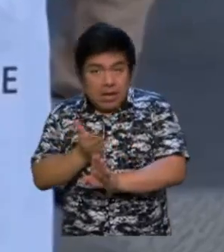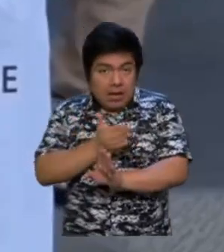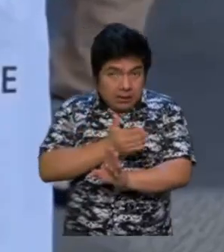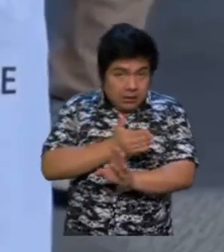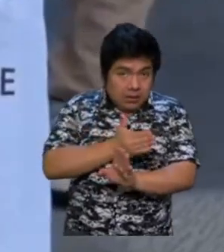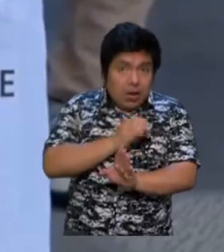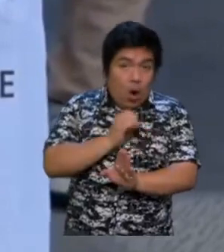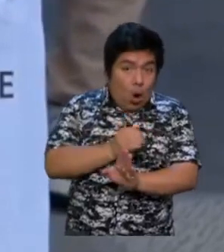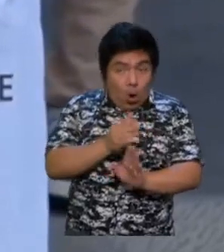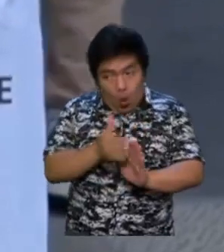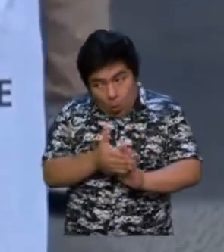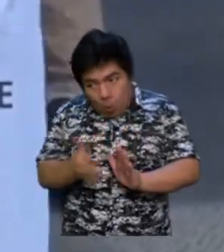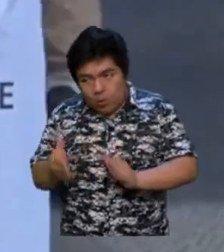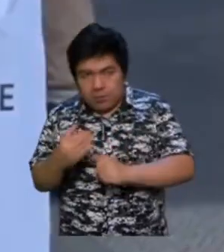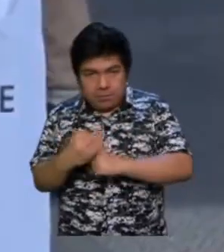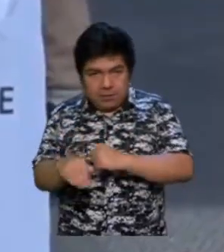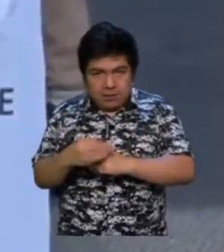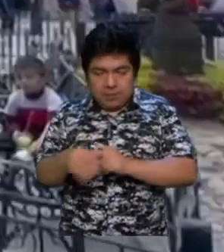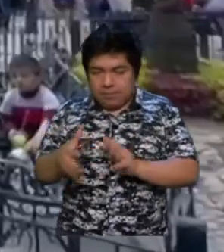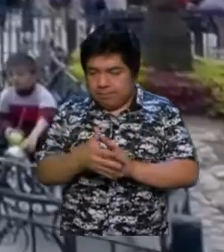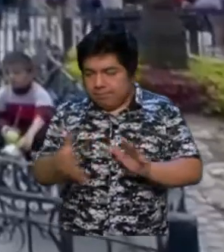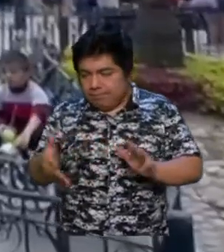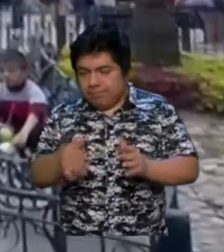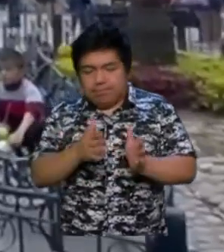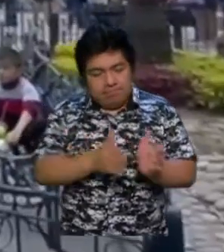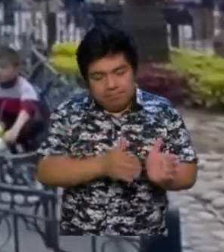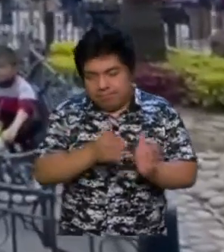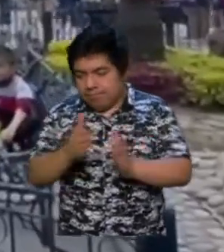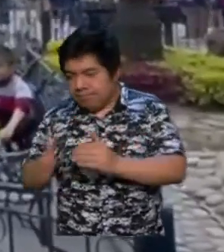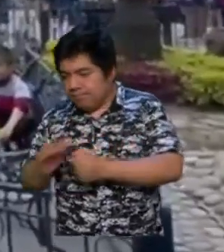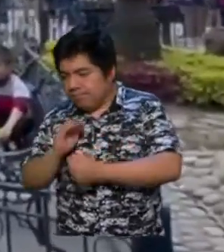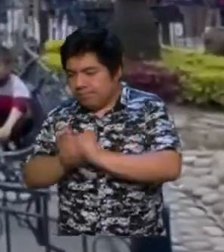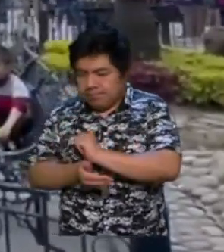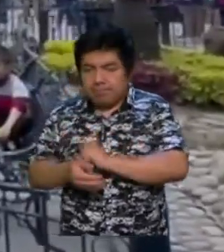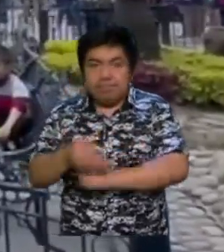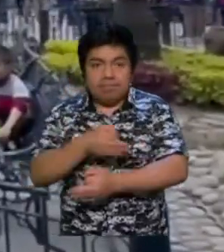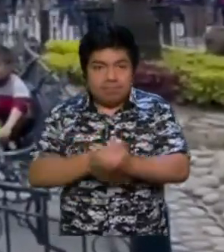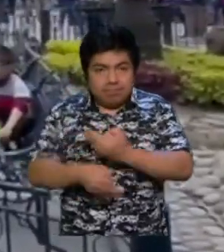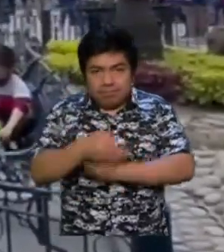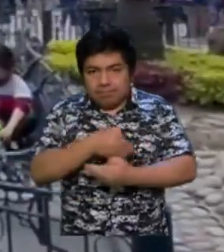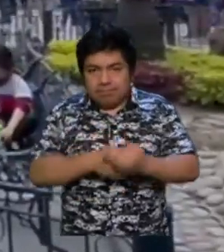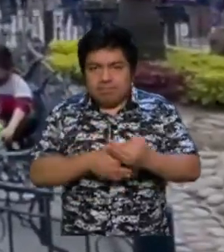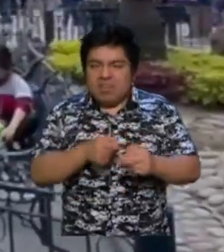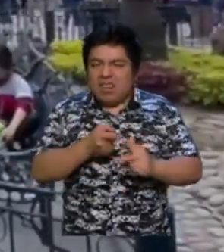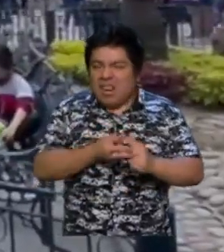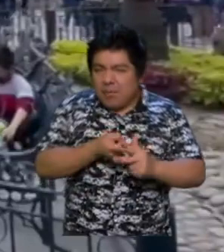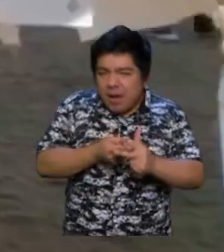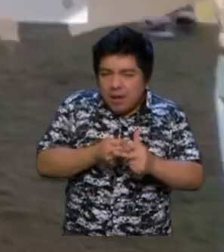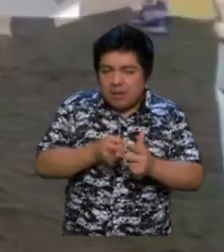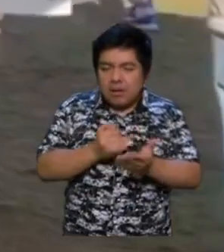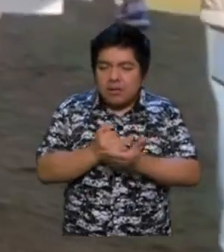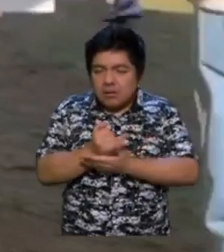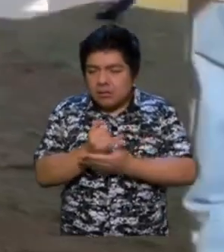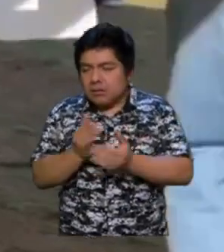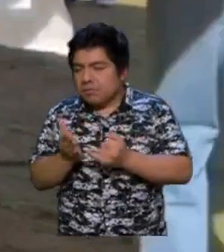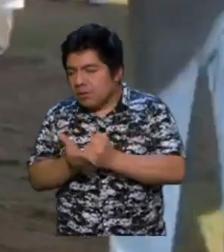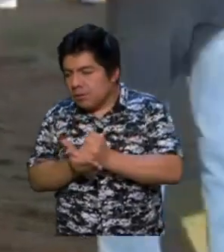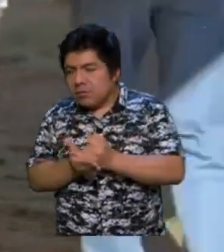previa como en la jornada electoral, como en la parte final del cómputo de las decisiones.